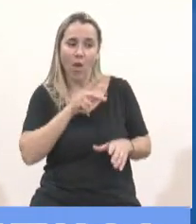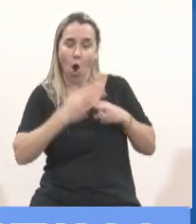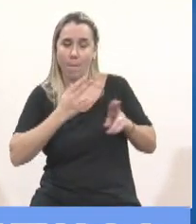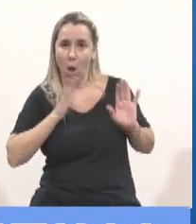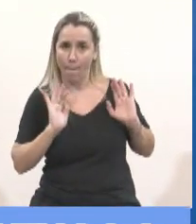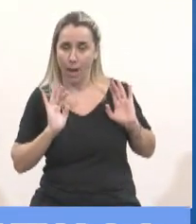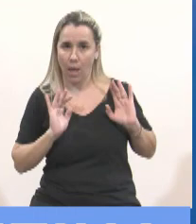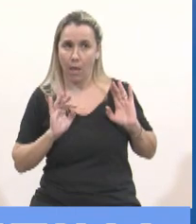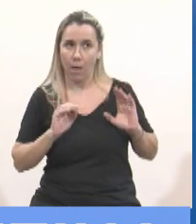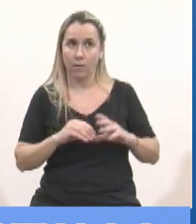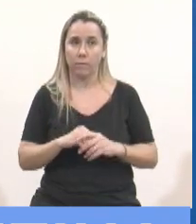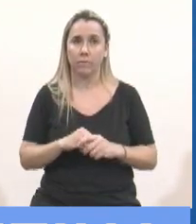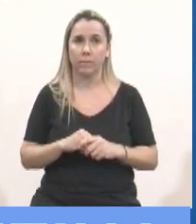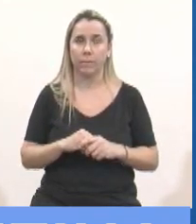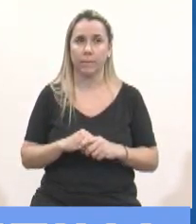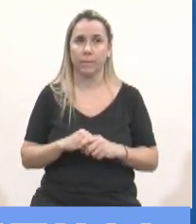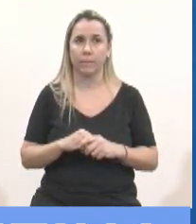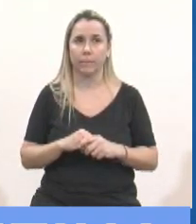directamente.